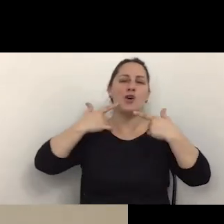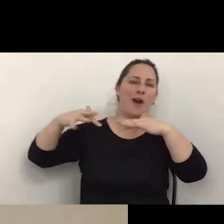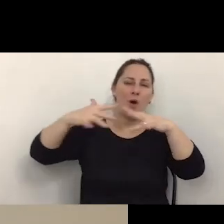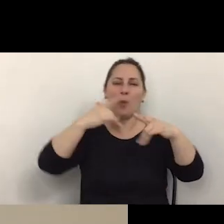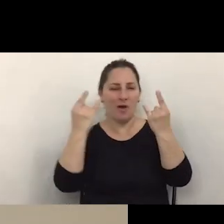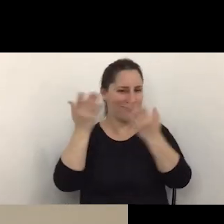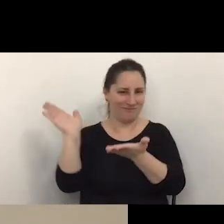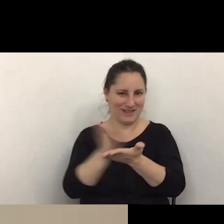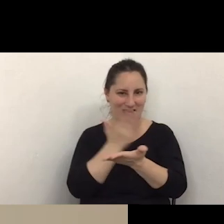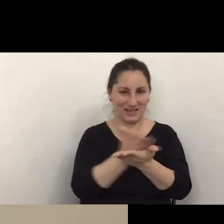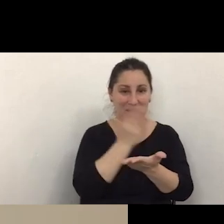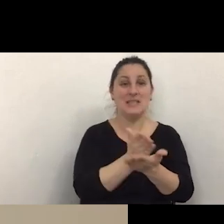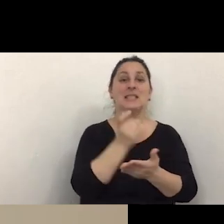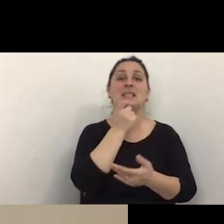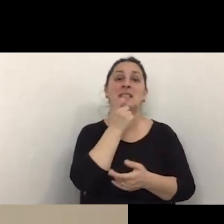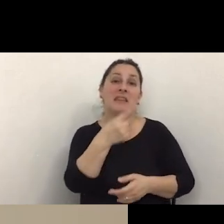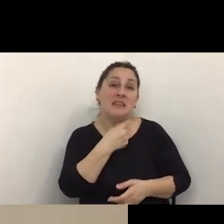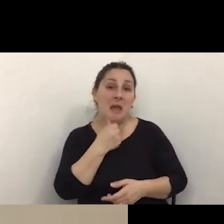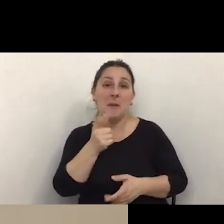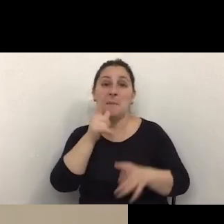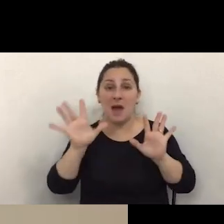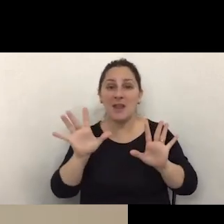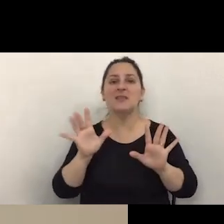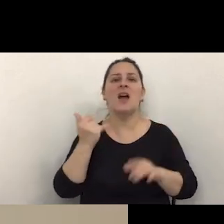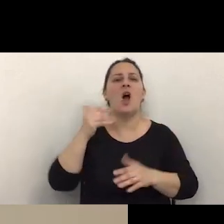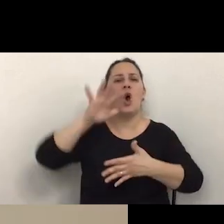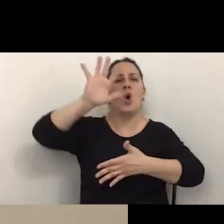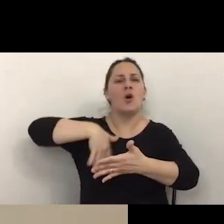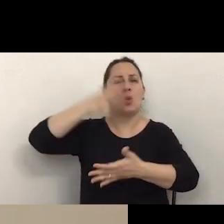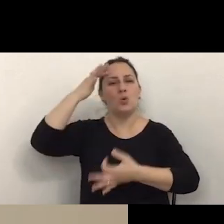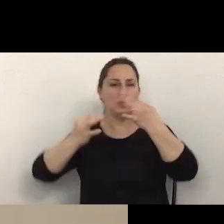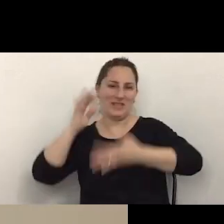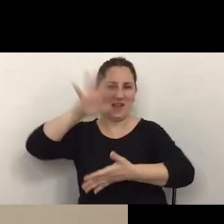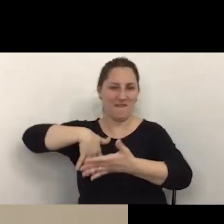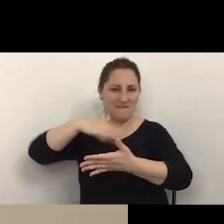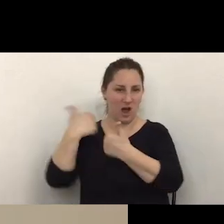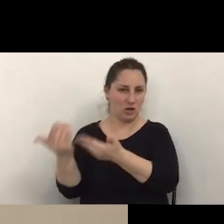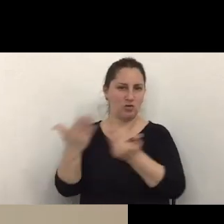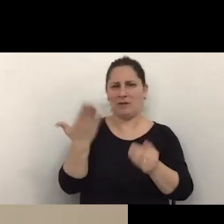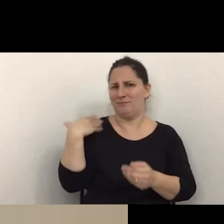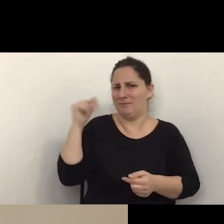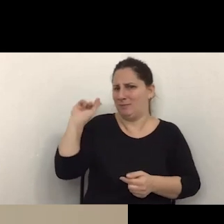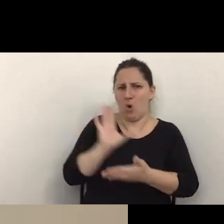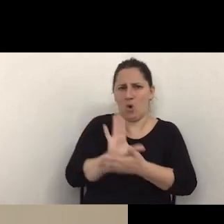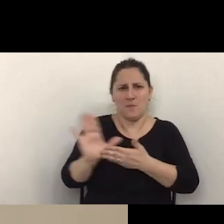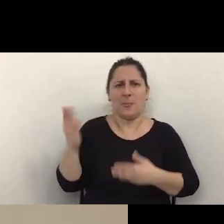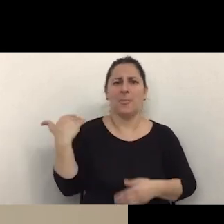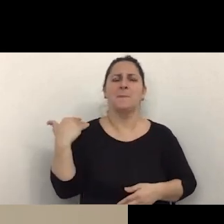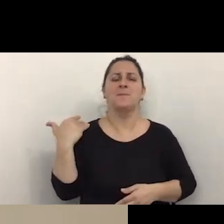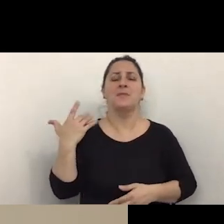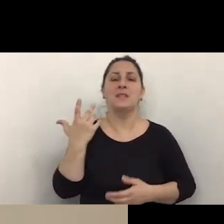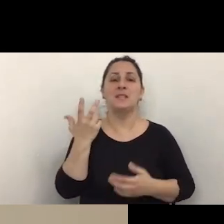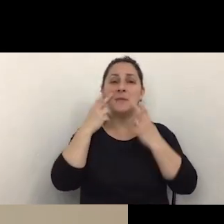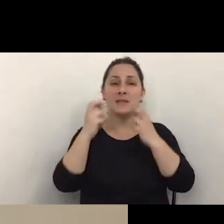a ir, si quieren y si les parece, a estos fallos que yo les traje, uno muy reciente, de la